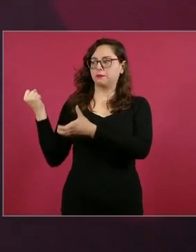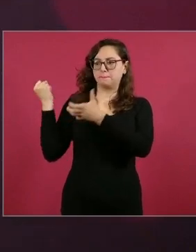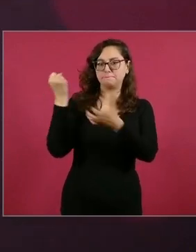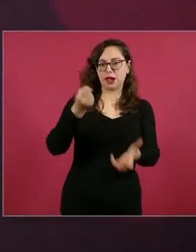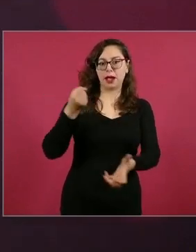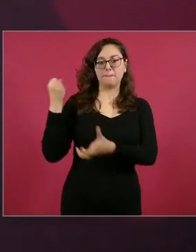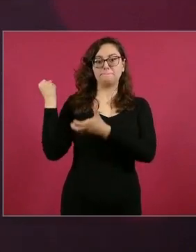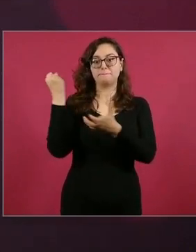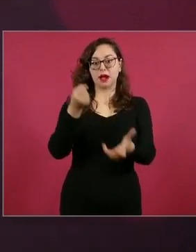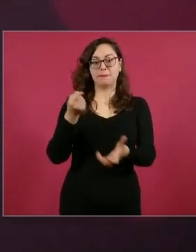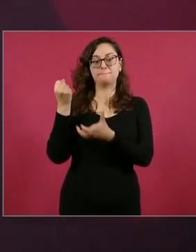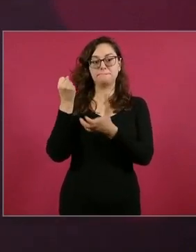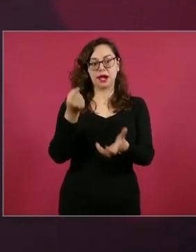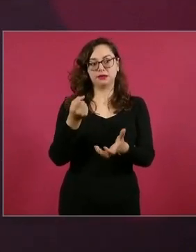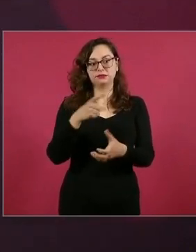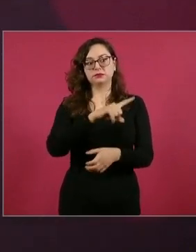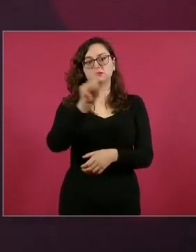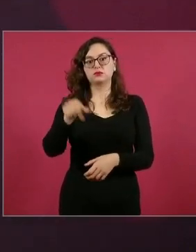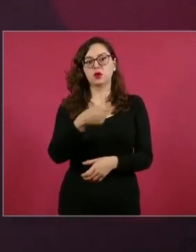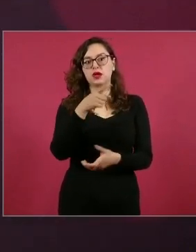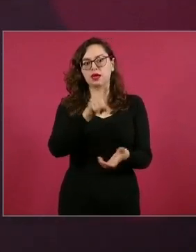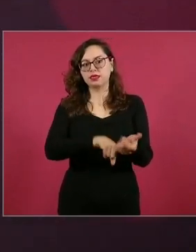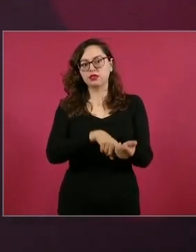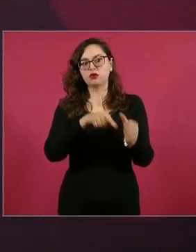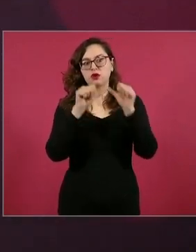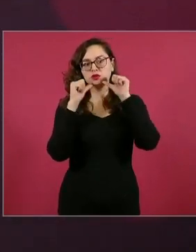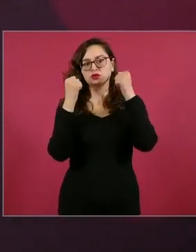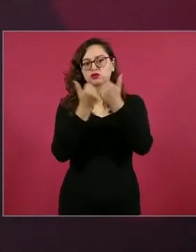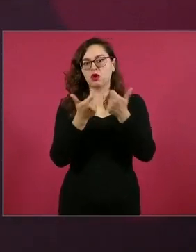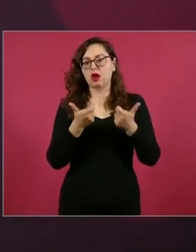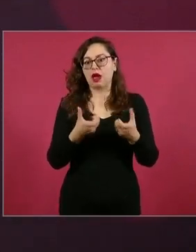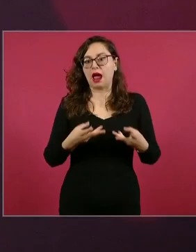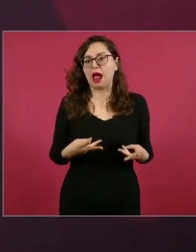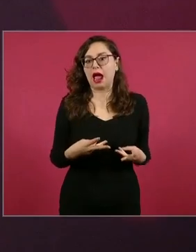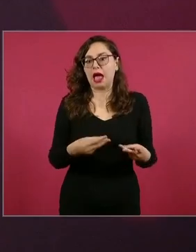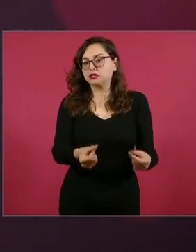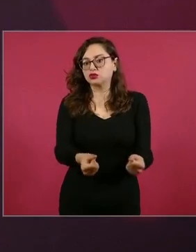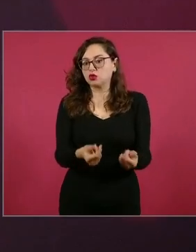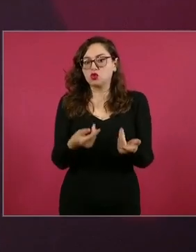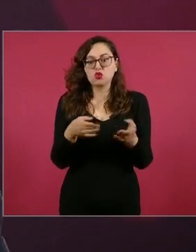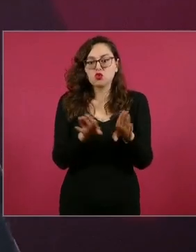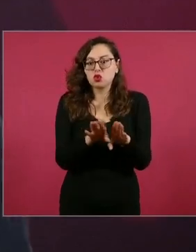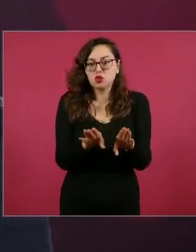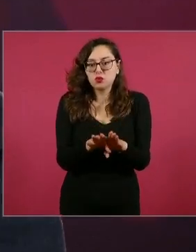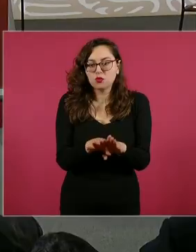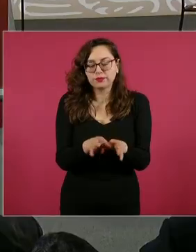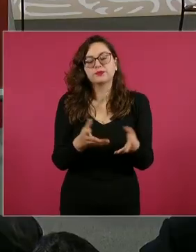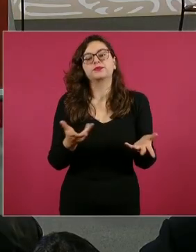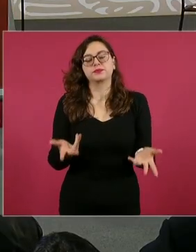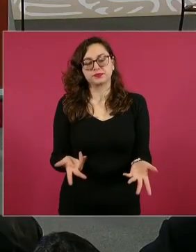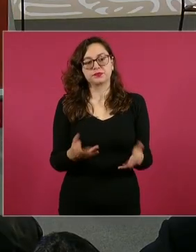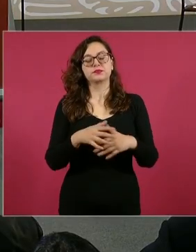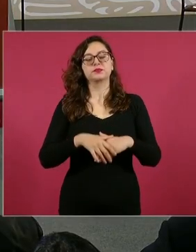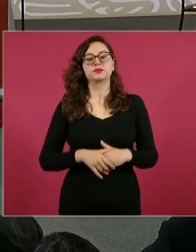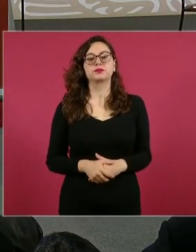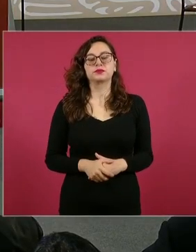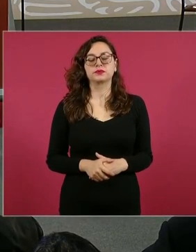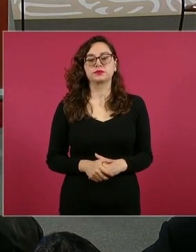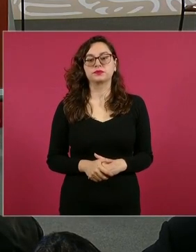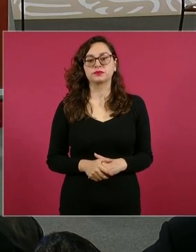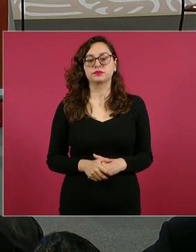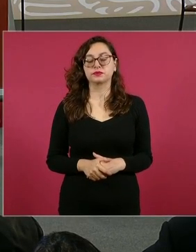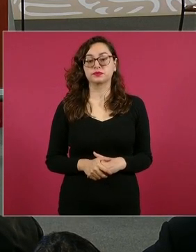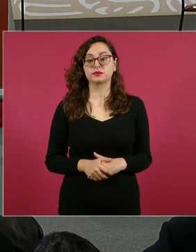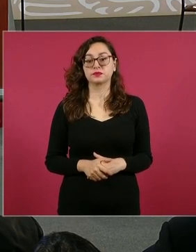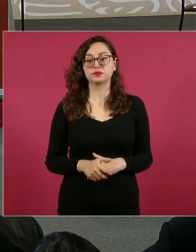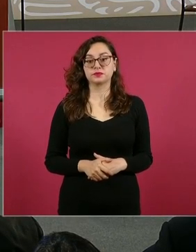procedencia los gastos gastos o pagos se